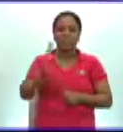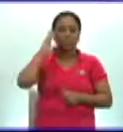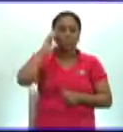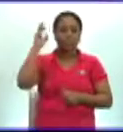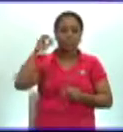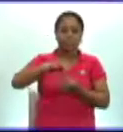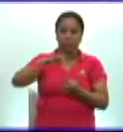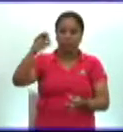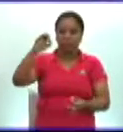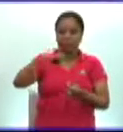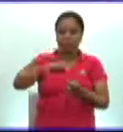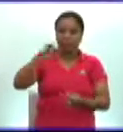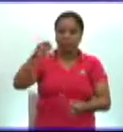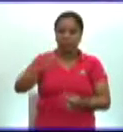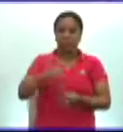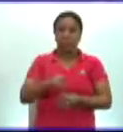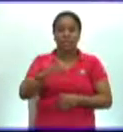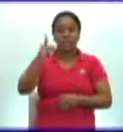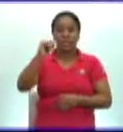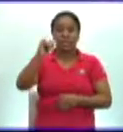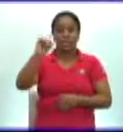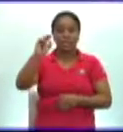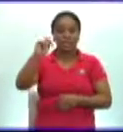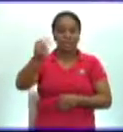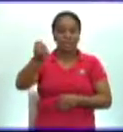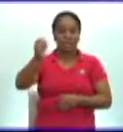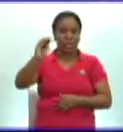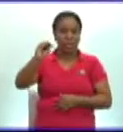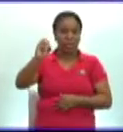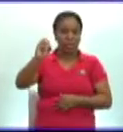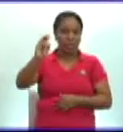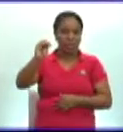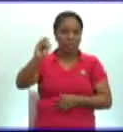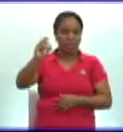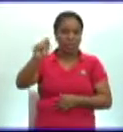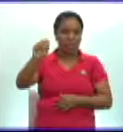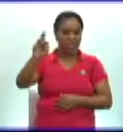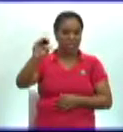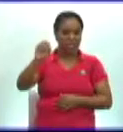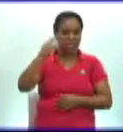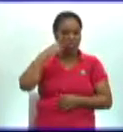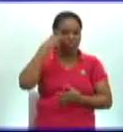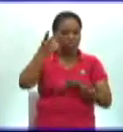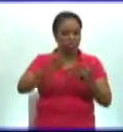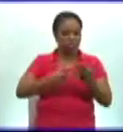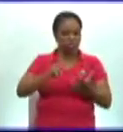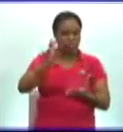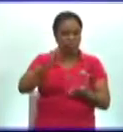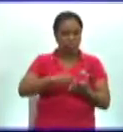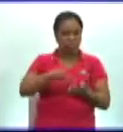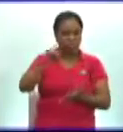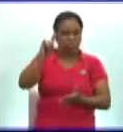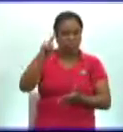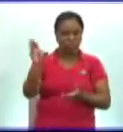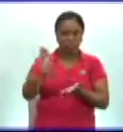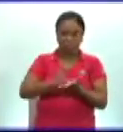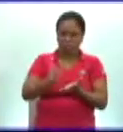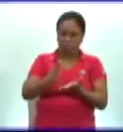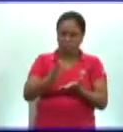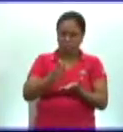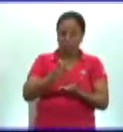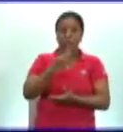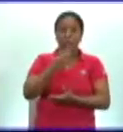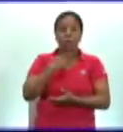¿verdad? El dinamómetro. Y observen la figura 2.9 de su libro de texto. Como pueden